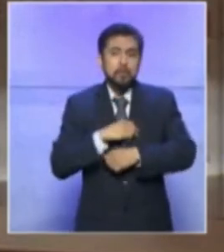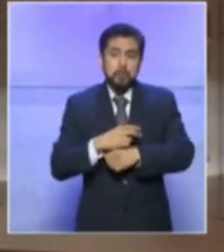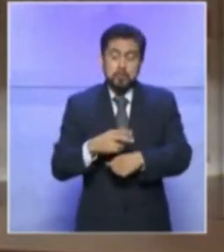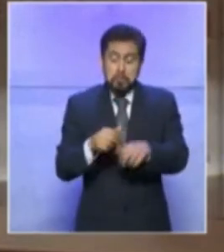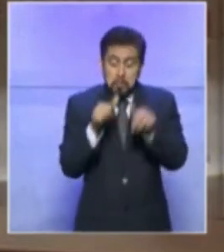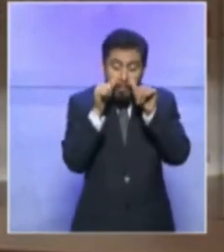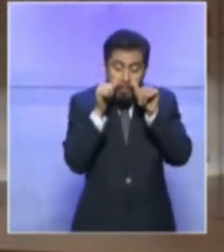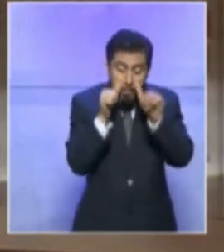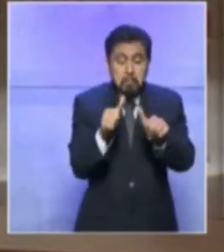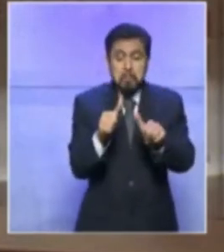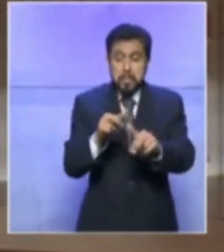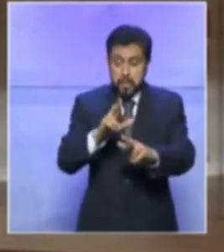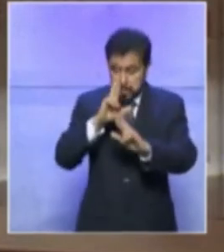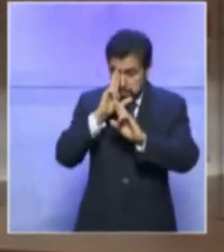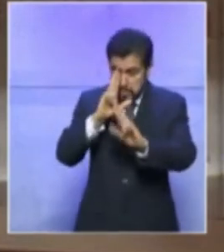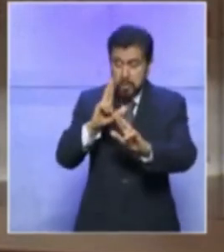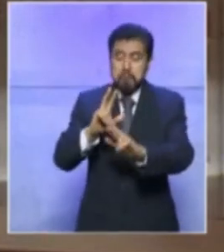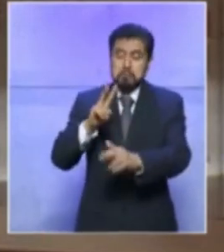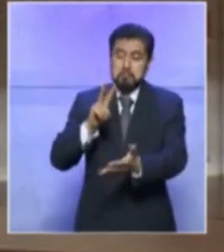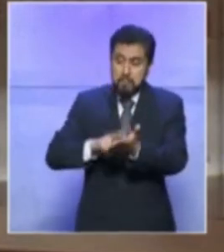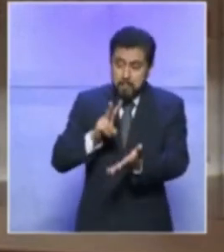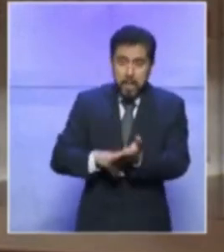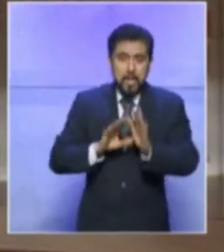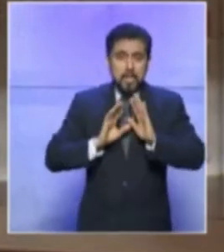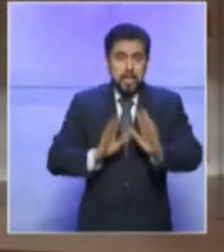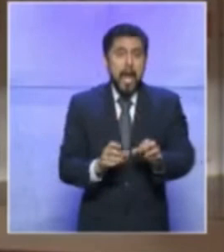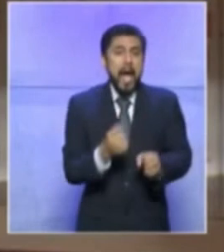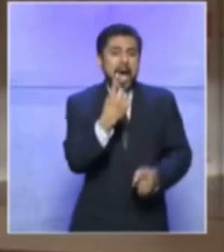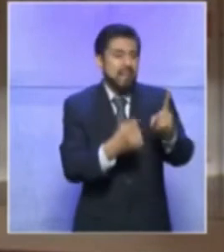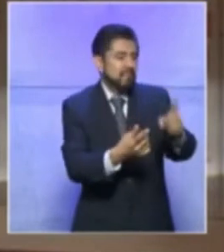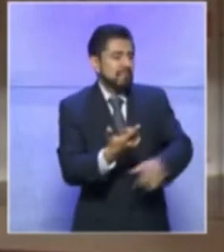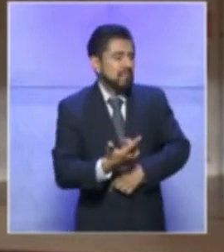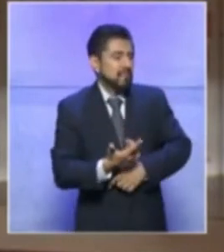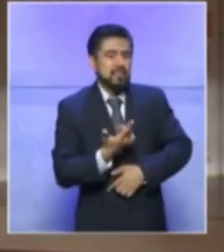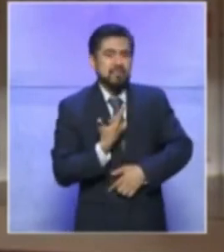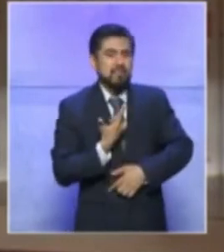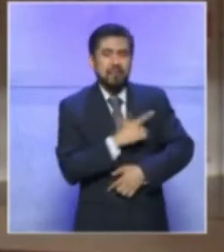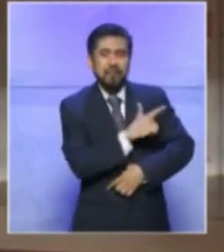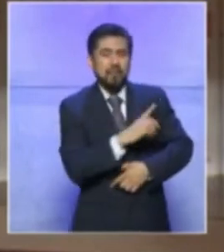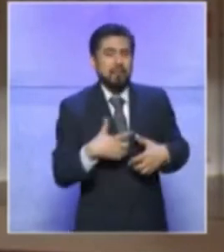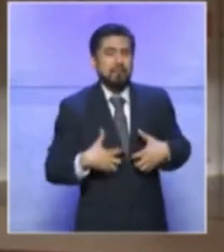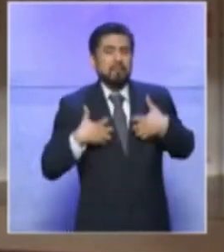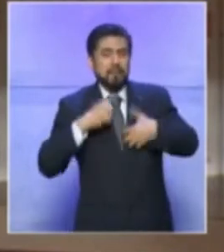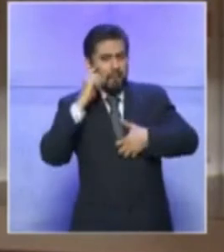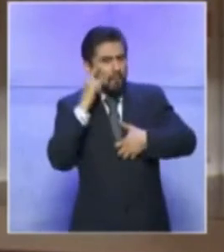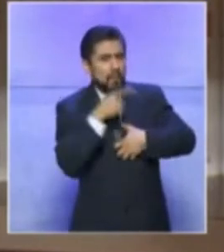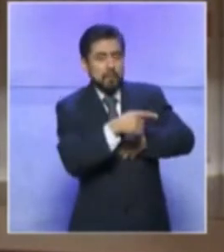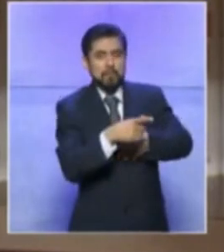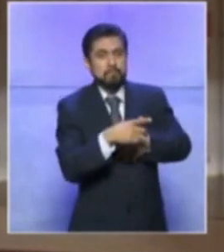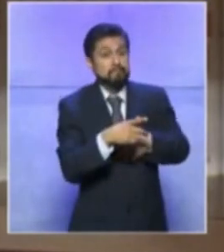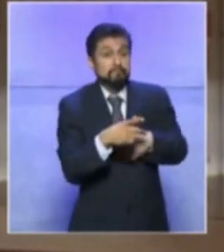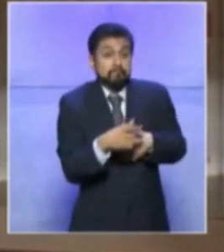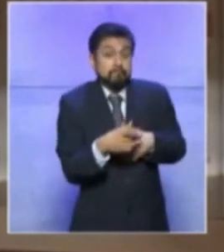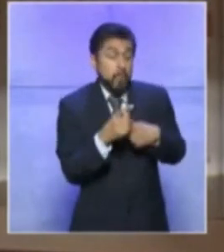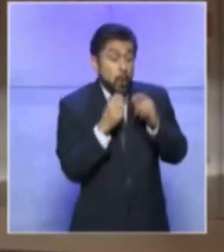es su función institucional, aunque pueda llegar a incomodar o no sea del todo comprendida. Como nación,